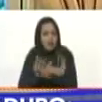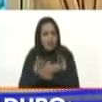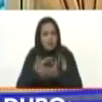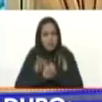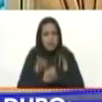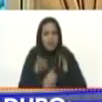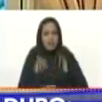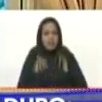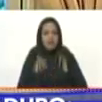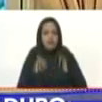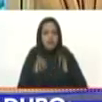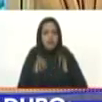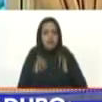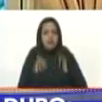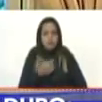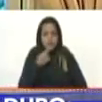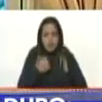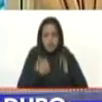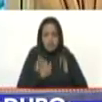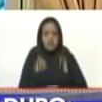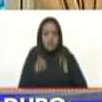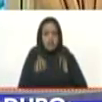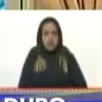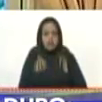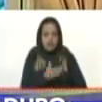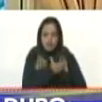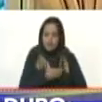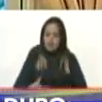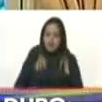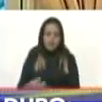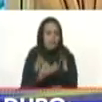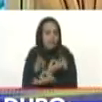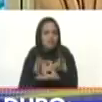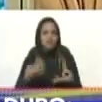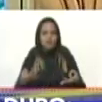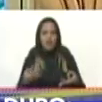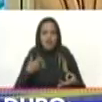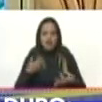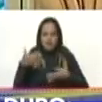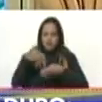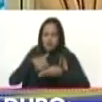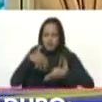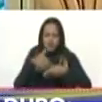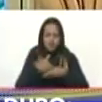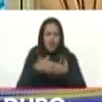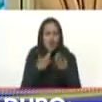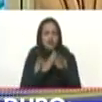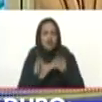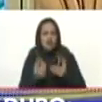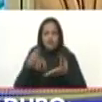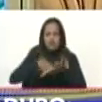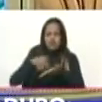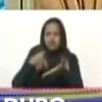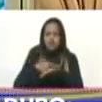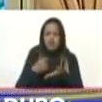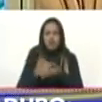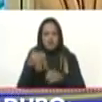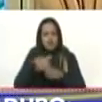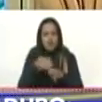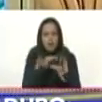una compañera, me dijo, presidente, fabuloso, yo he ahorrado todo lo que me entra por ahí, lo ahorro en Petro, me